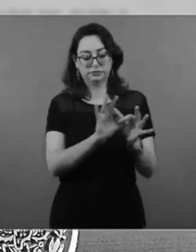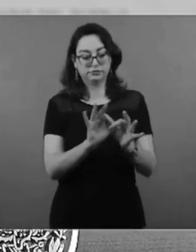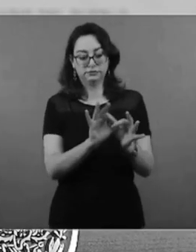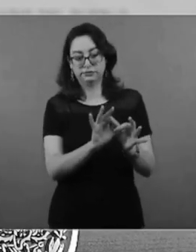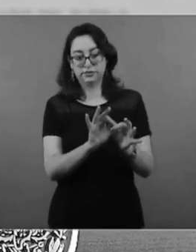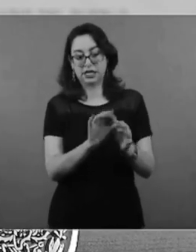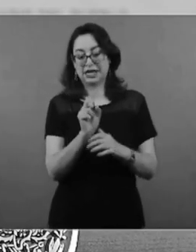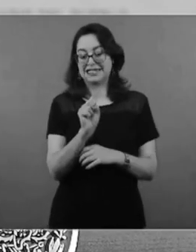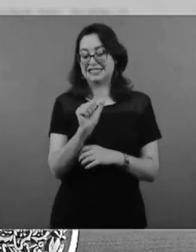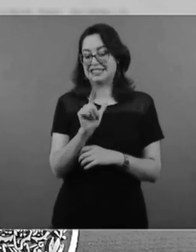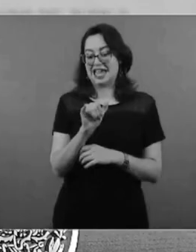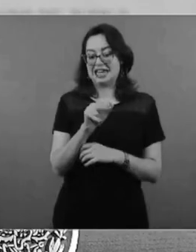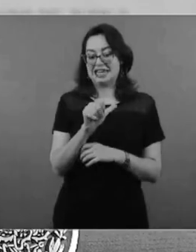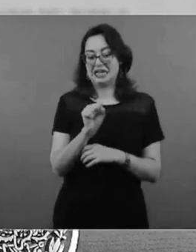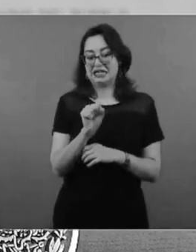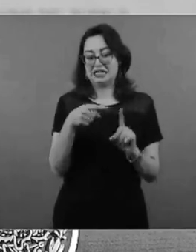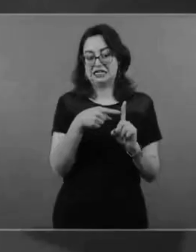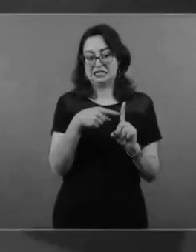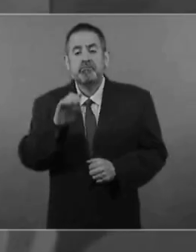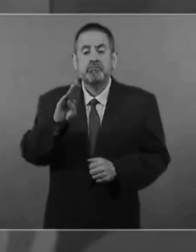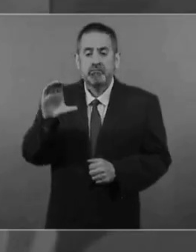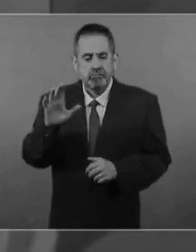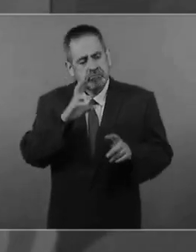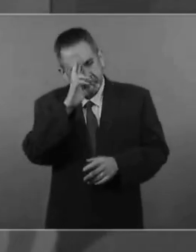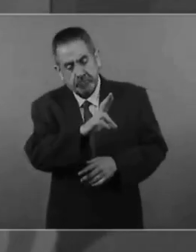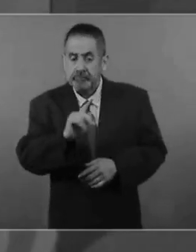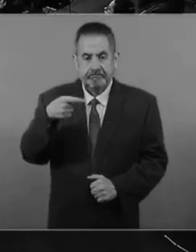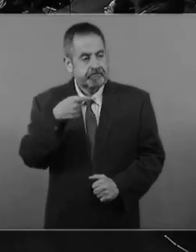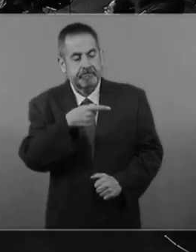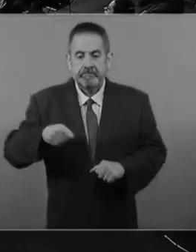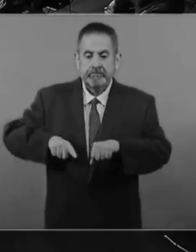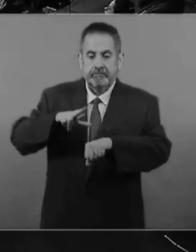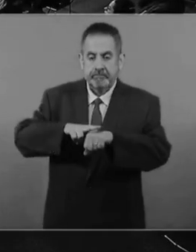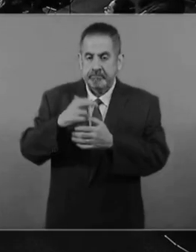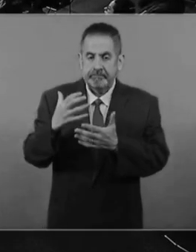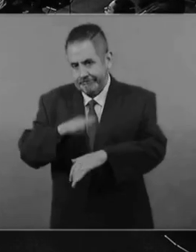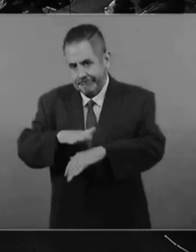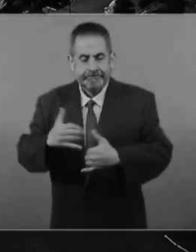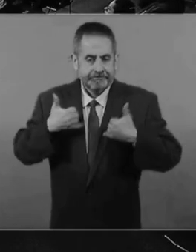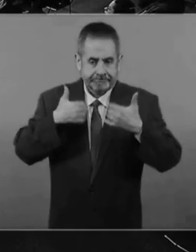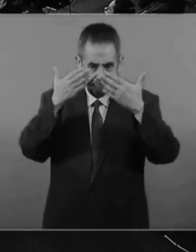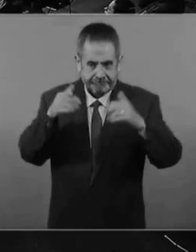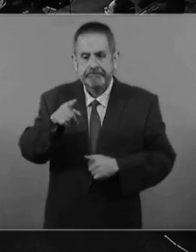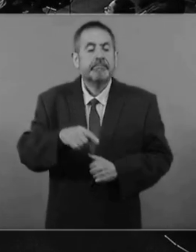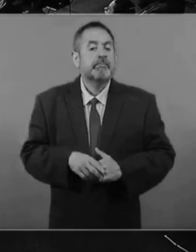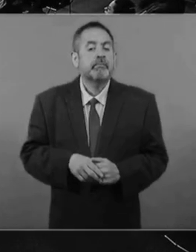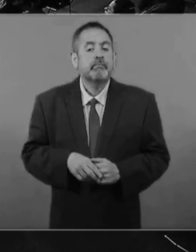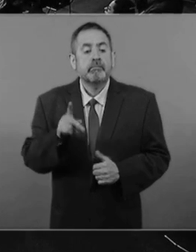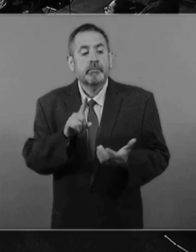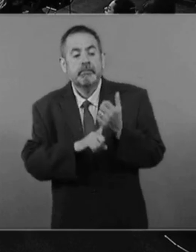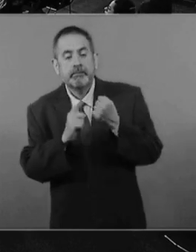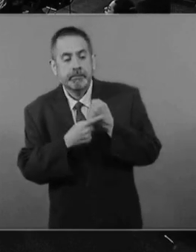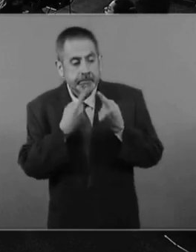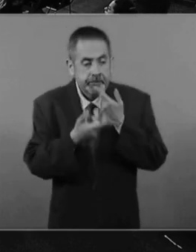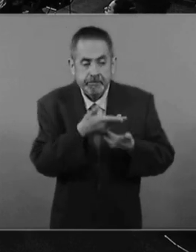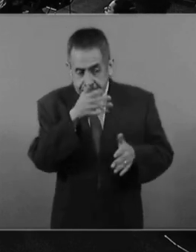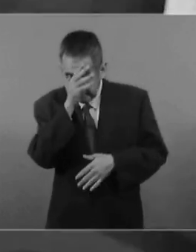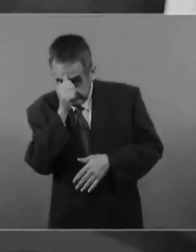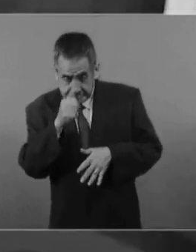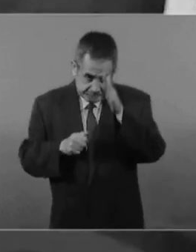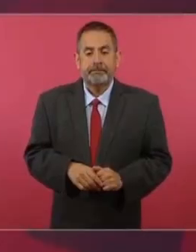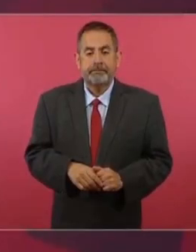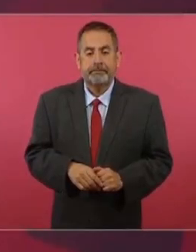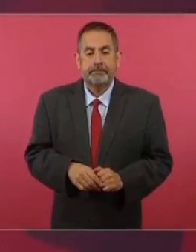que se respetara El Triunfo de grupo fue la primera gubernatura que gana la posición pero tuvo que ver con un acuerdo se llamaban